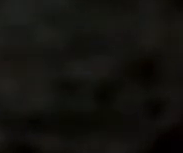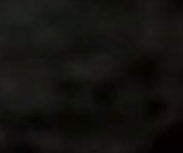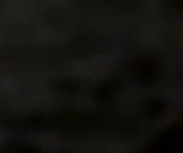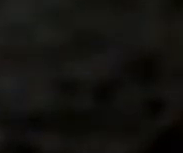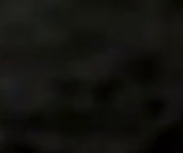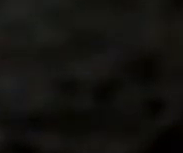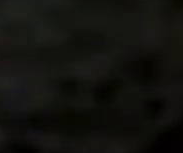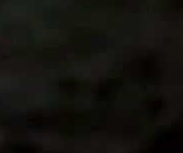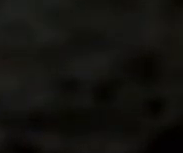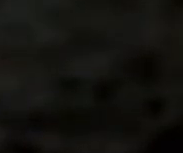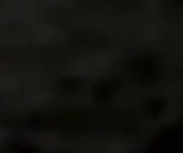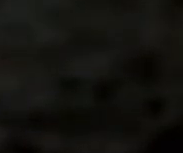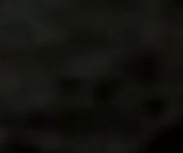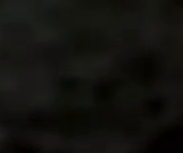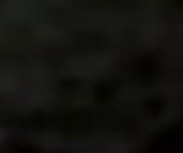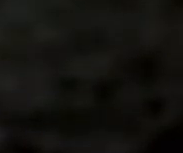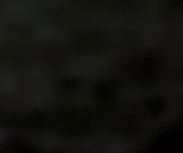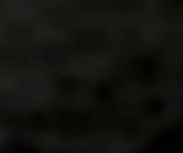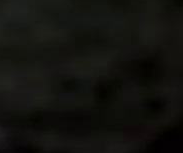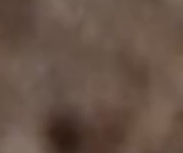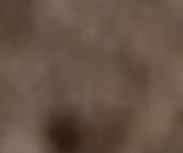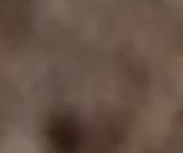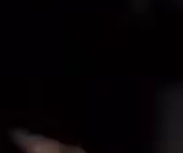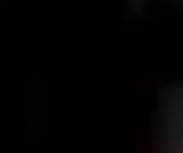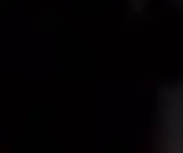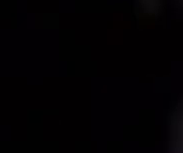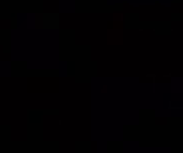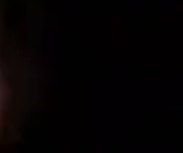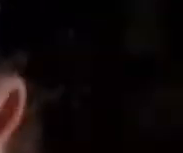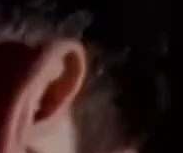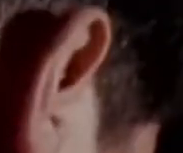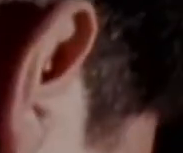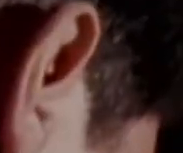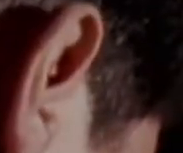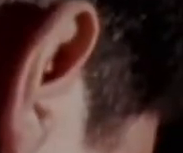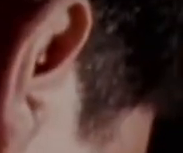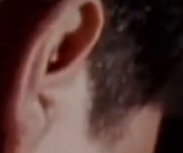cumplir. Es de justicia. ¡Ah!